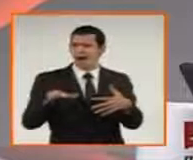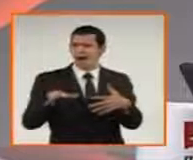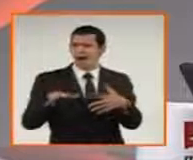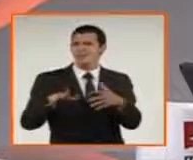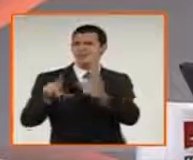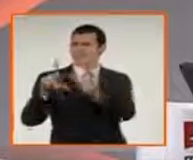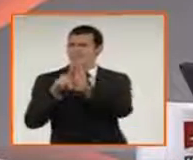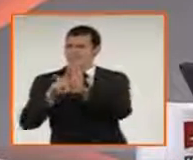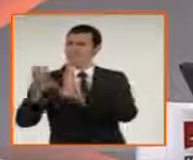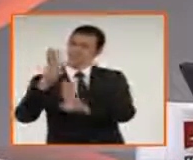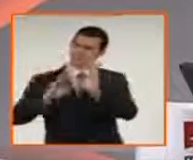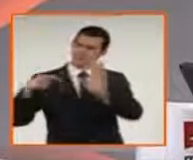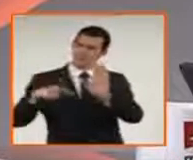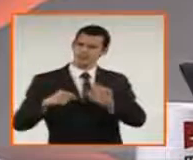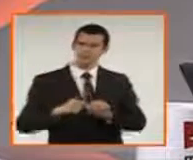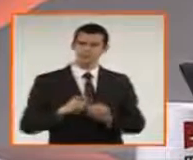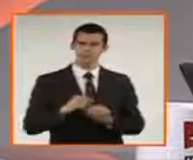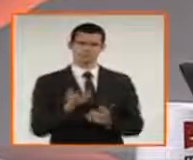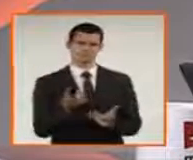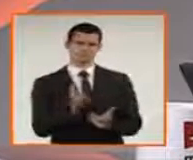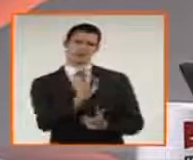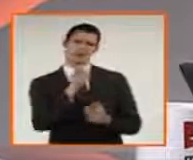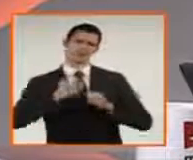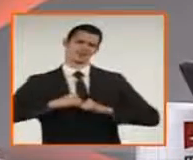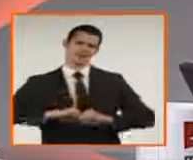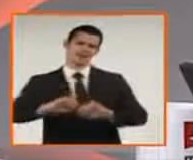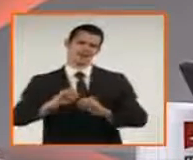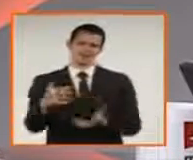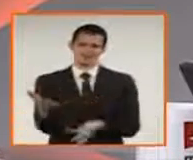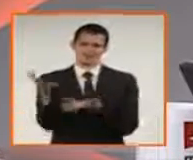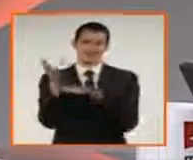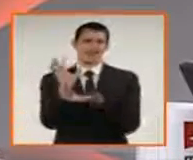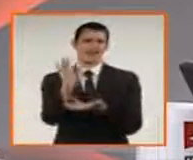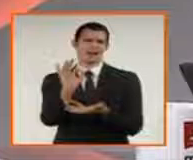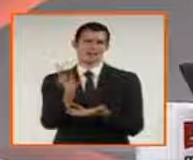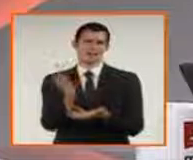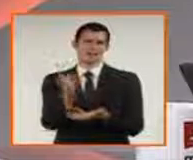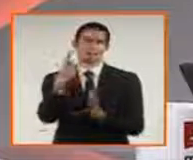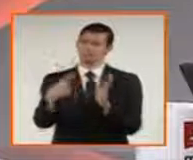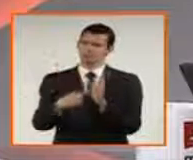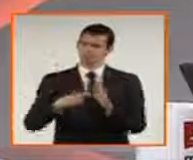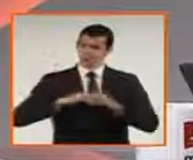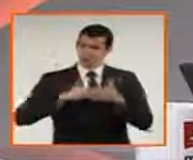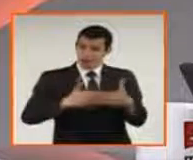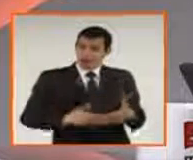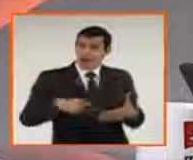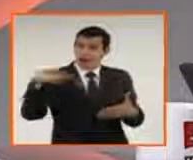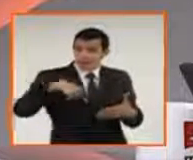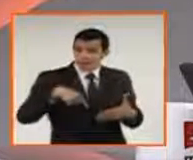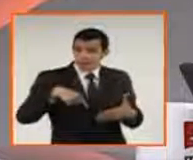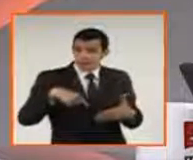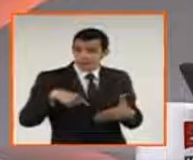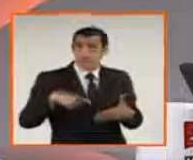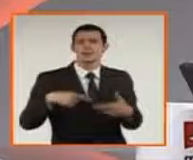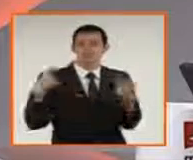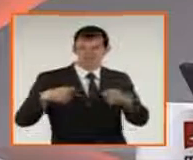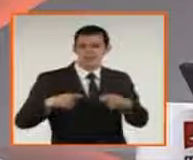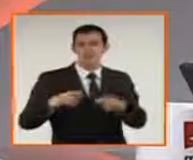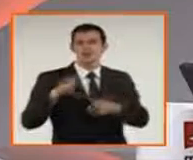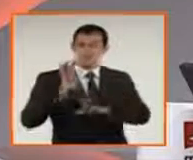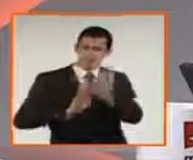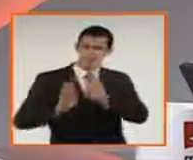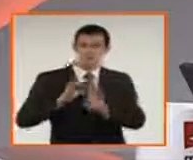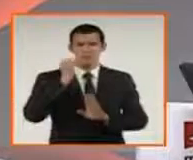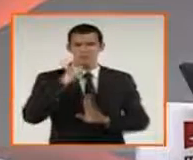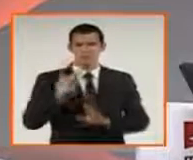partir del artículo 42, 43 y 44, una regulación, una propuesta de regulación para que ese concebido, a través